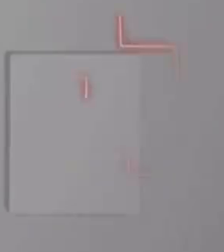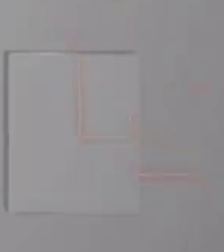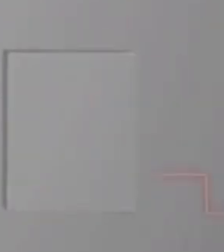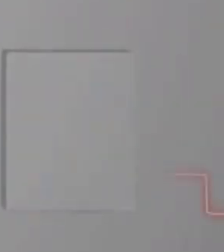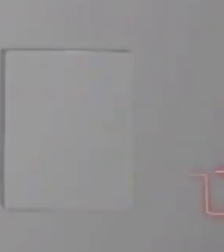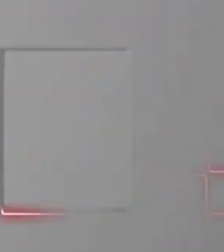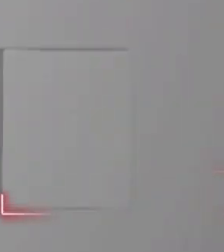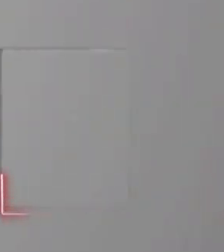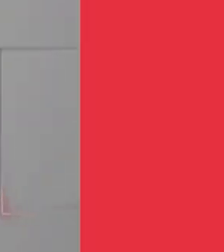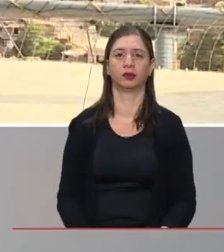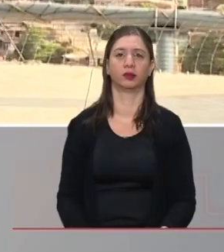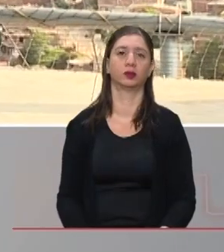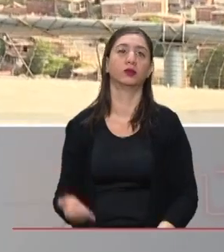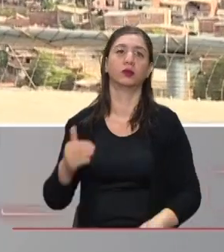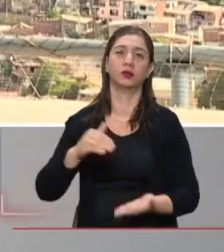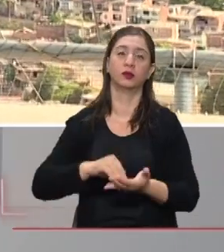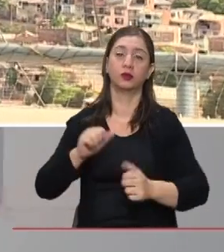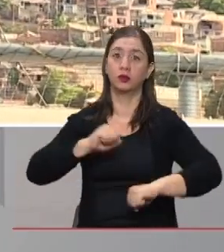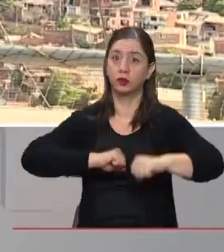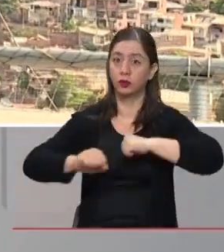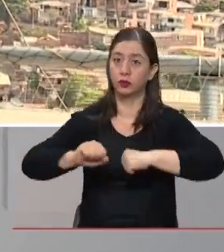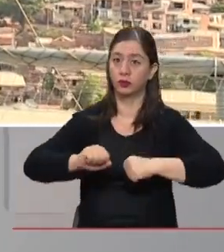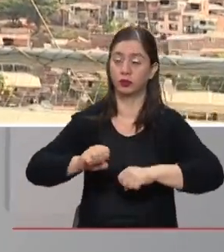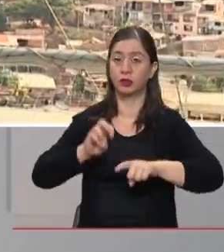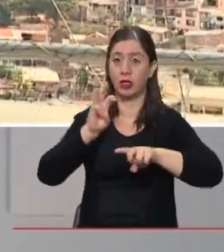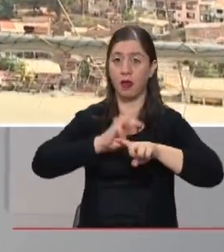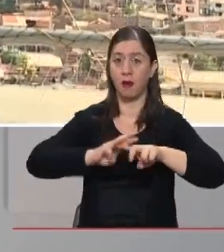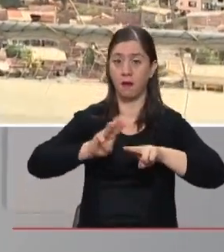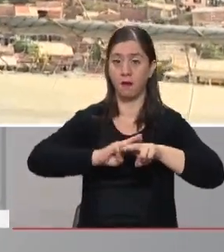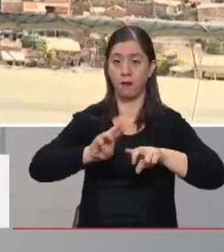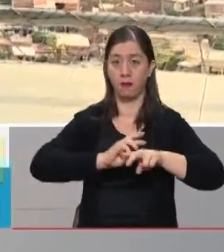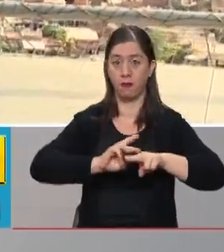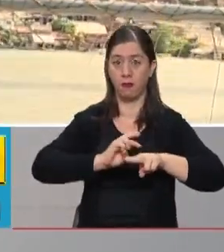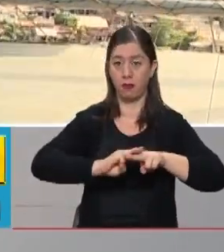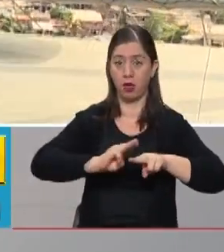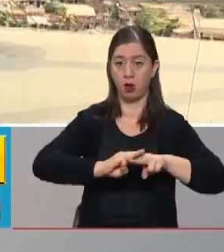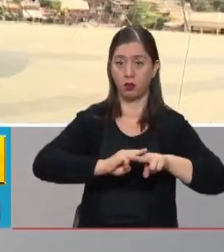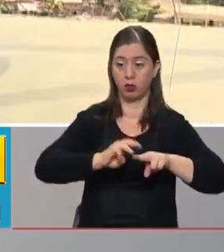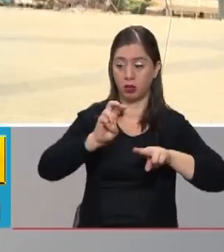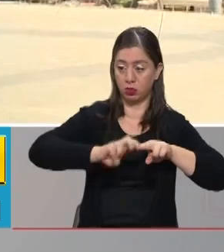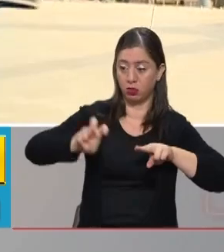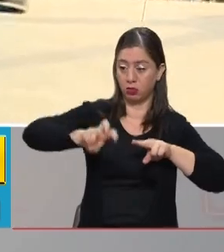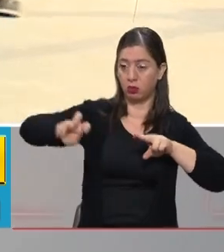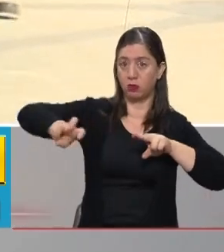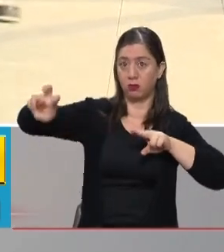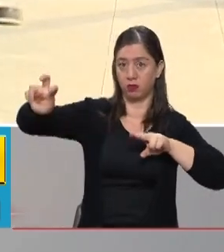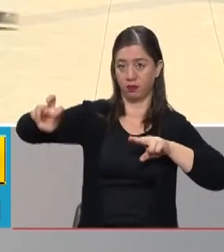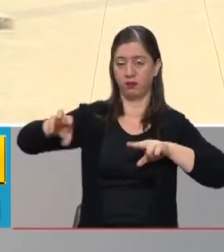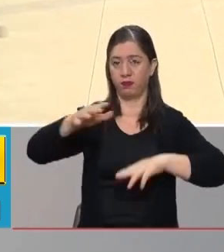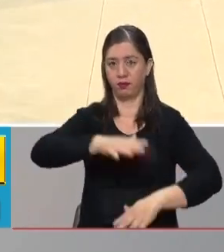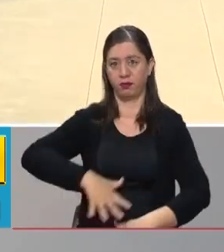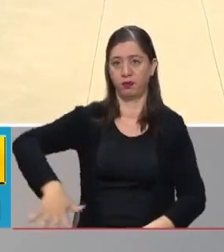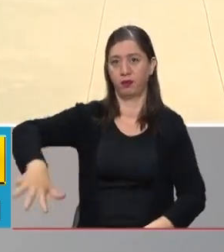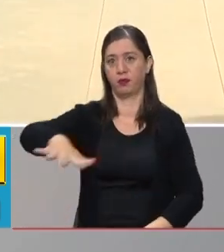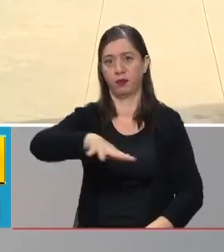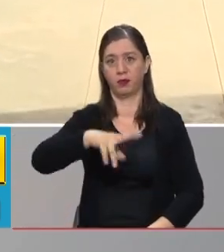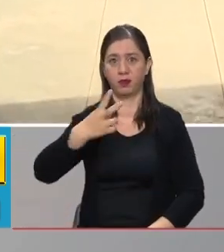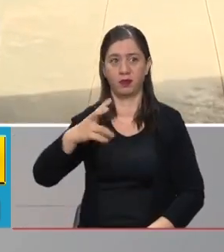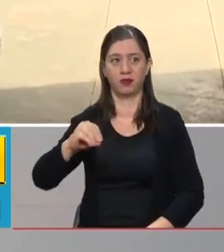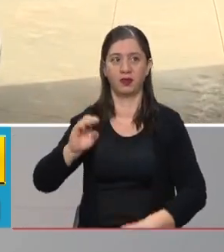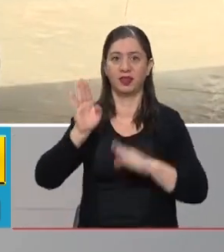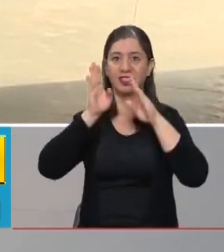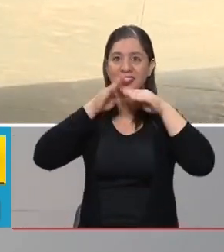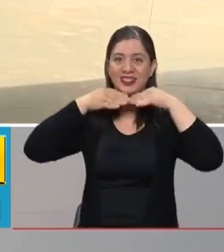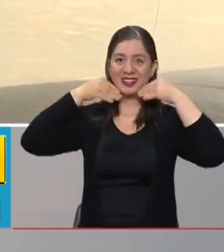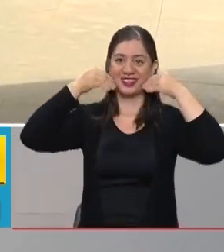oficio que permite retomar la operación del Miocable, el transporte público elevado de la comuna 20 de la ciudad. Yo creo que esta